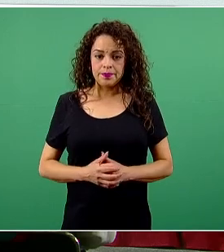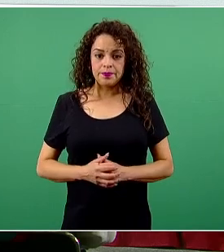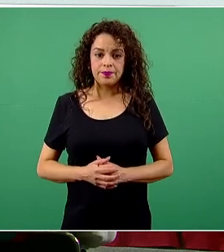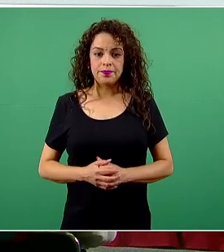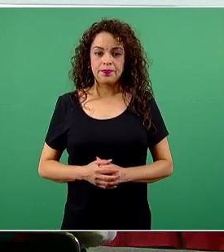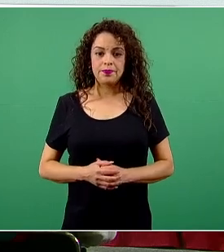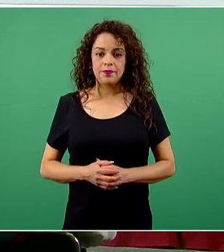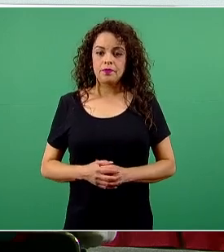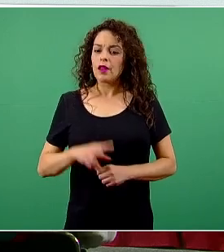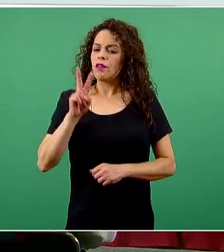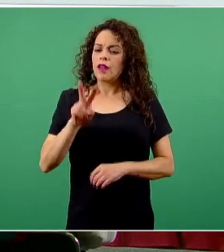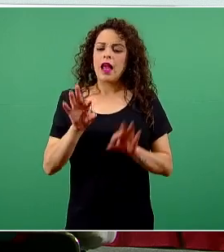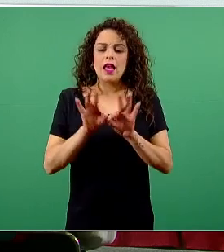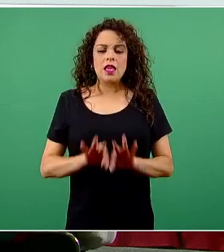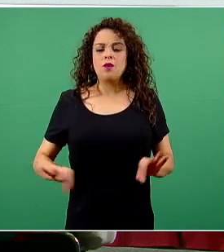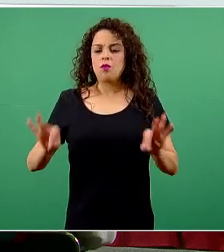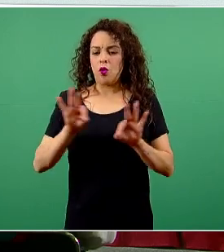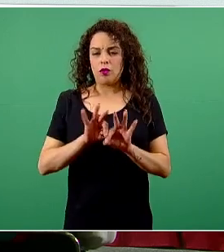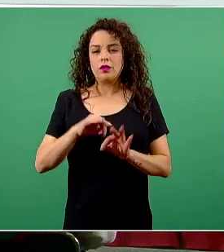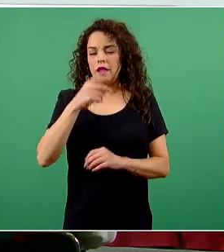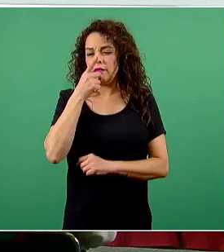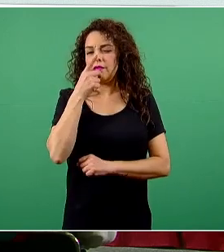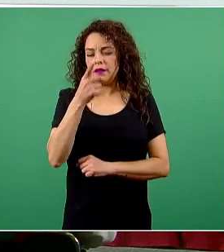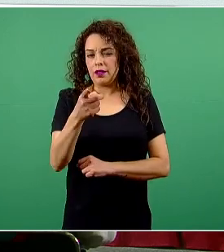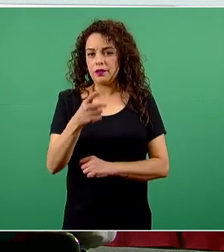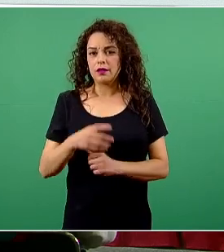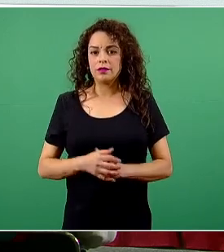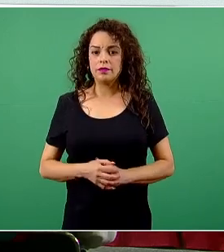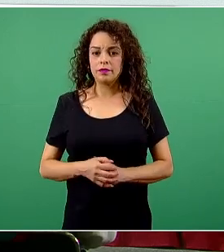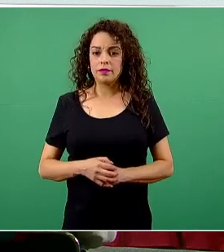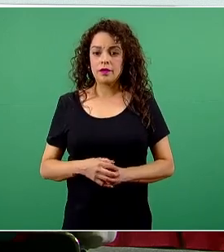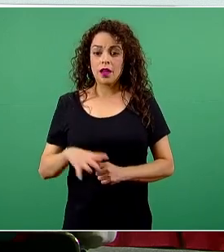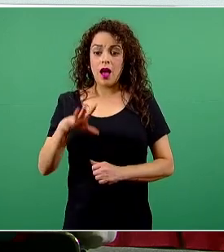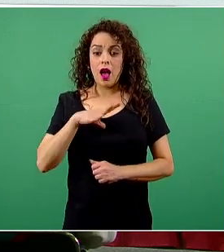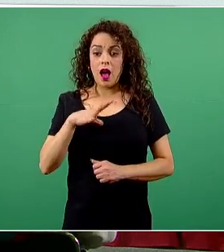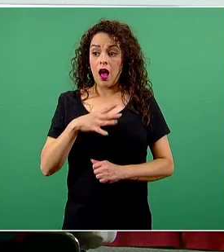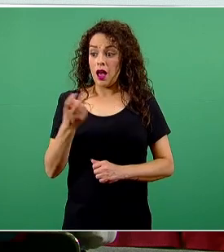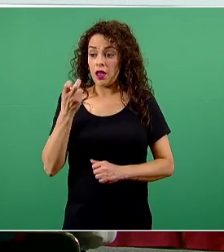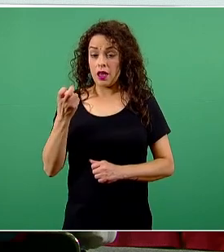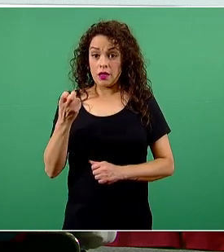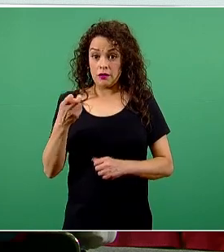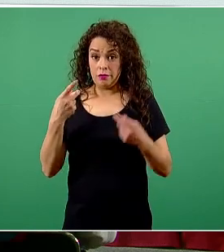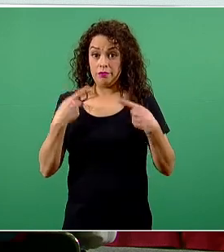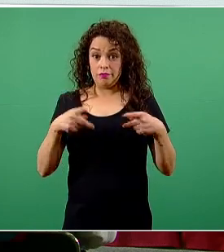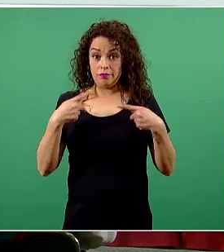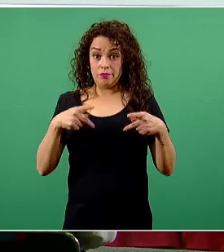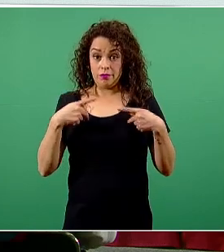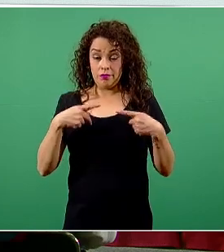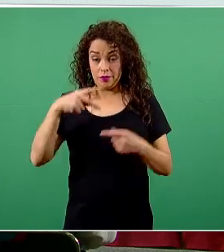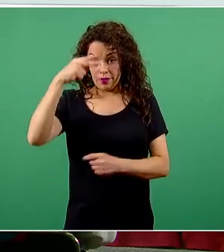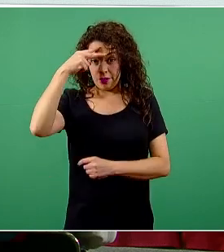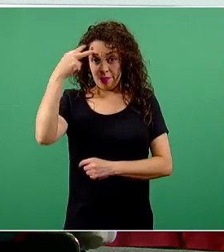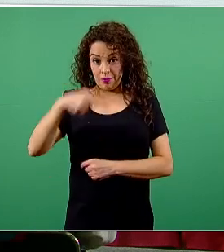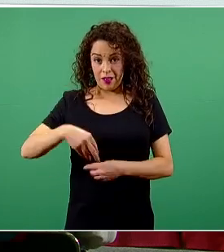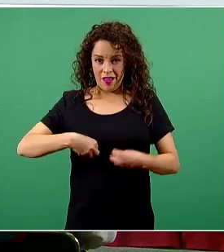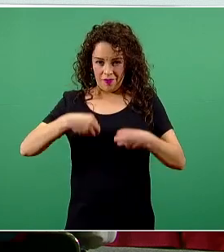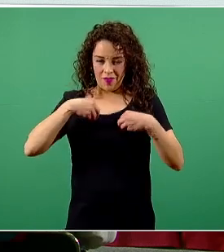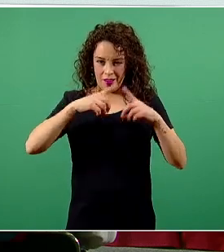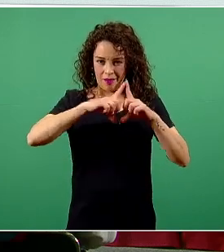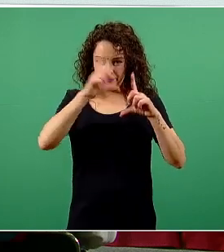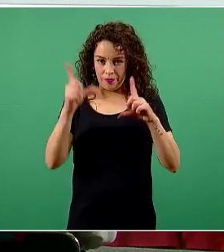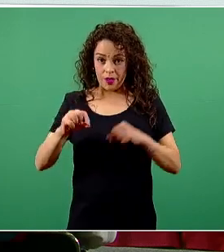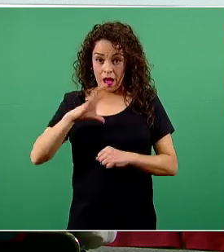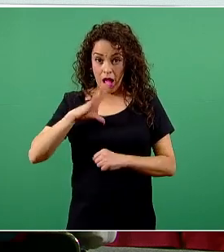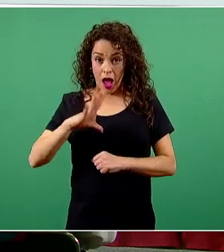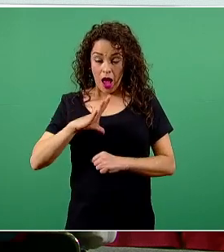Es importante mencionar que aunque tenemos este número importante de mexicanos que tienen anticuerpos, nos encontramos